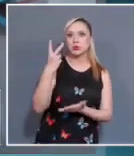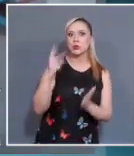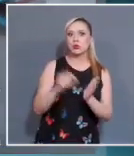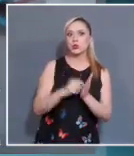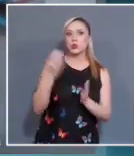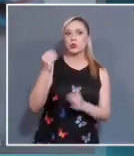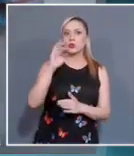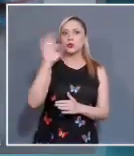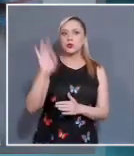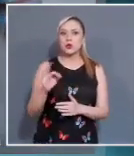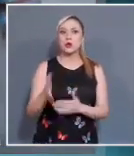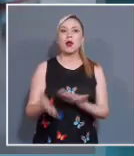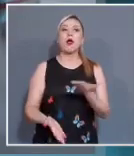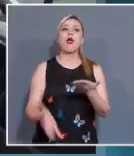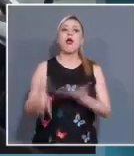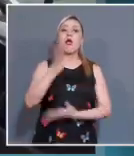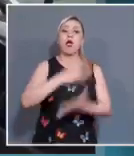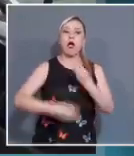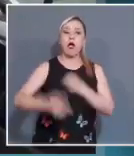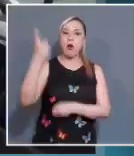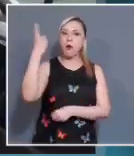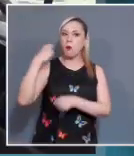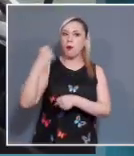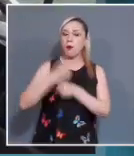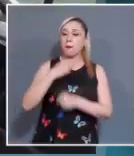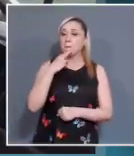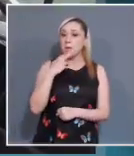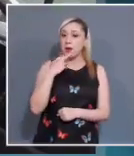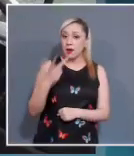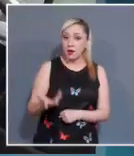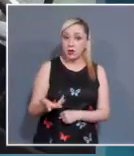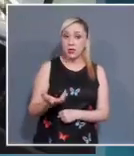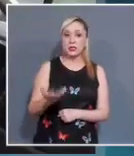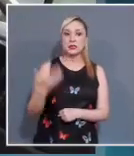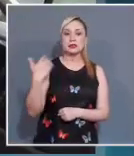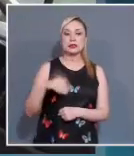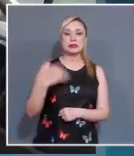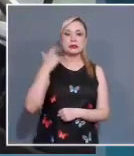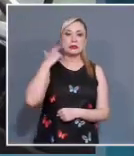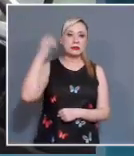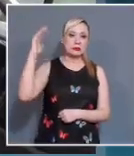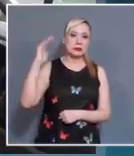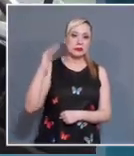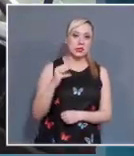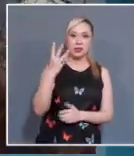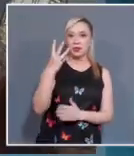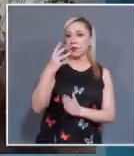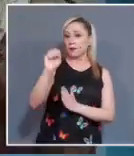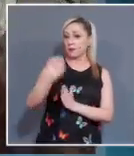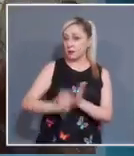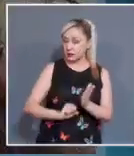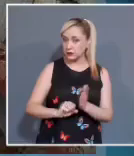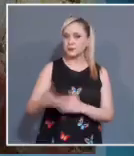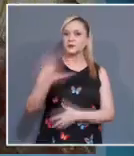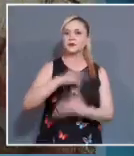mismo periodo del año pasado, la segunda disminución en los últimos 3 meses, mientras que las importaciones